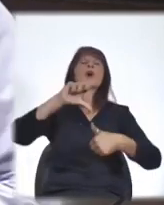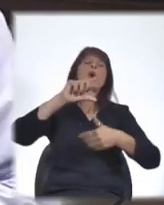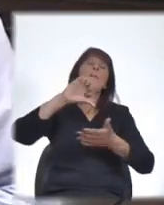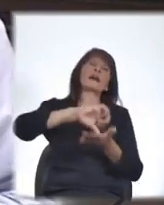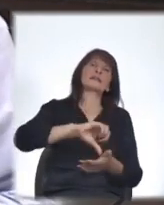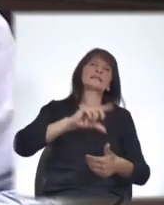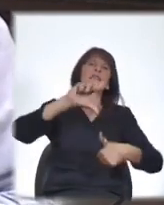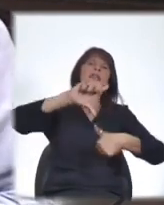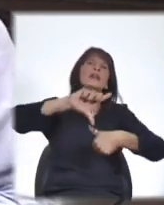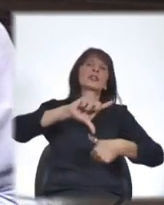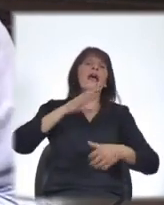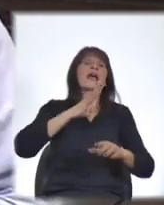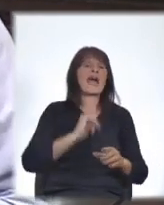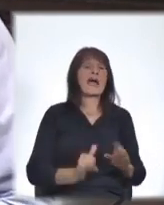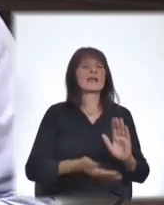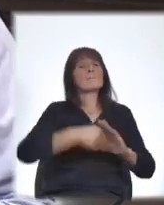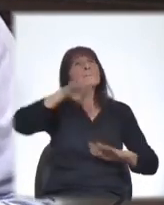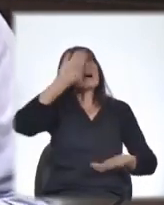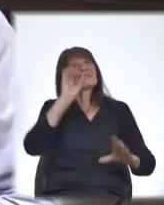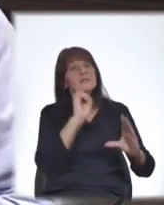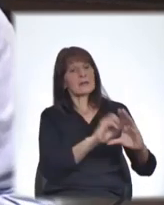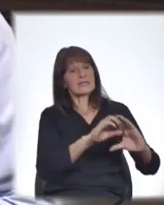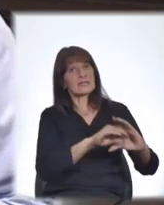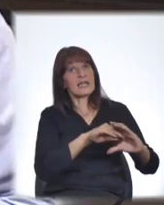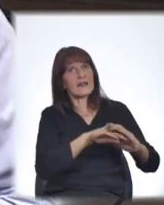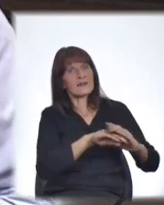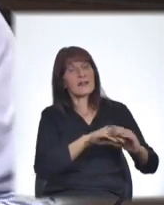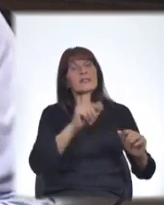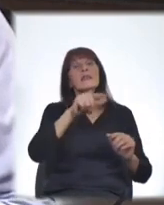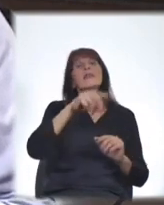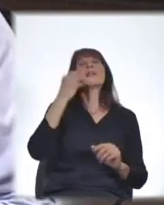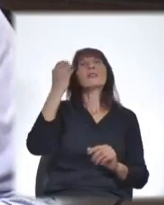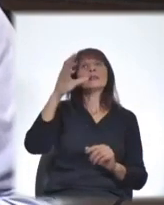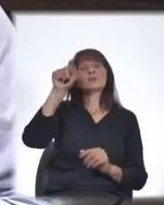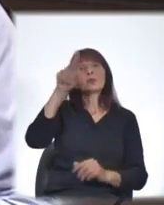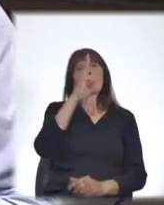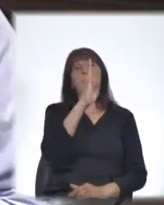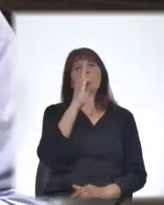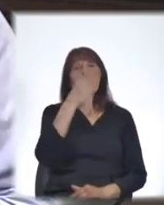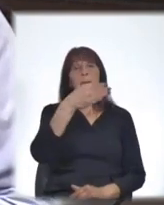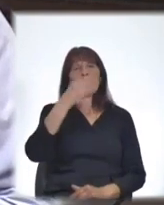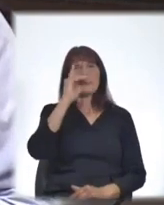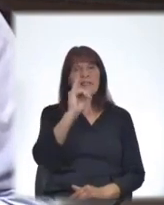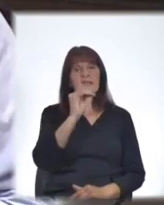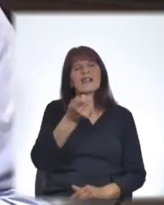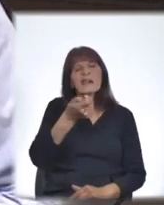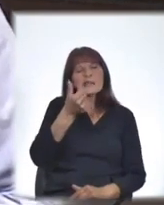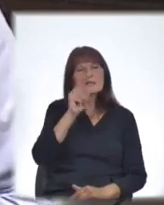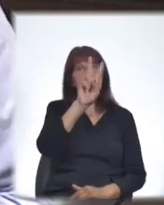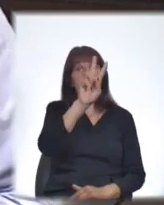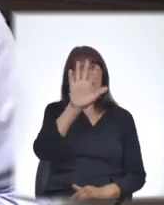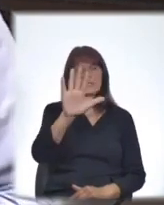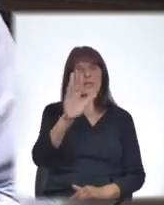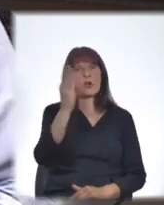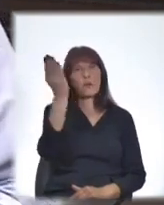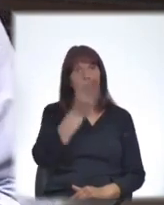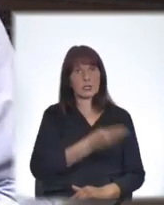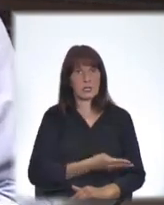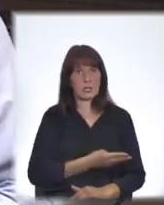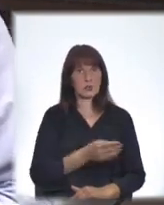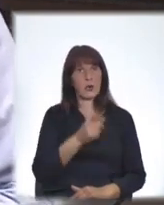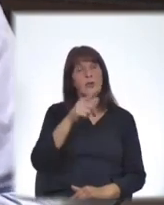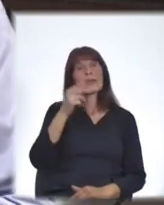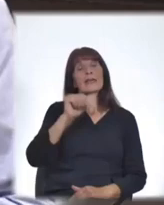más reservas internacionales en relación a su PBI, casi el 25%, solo superado por